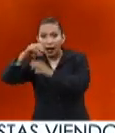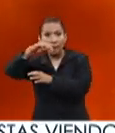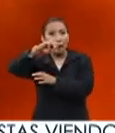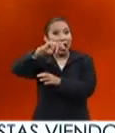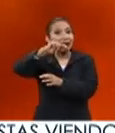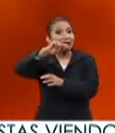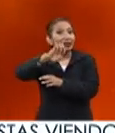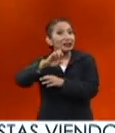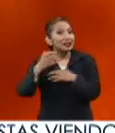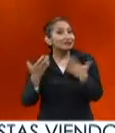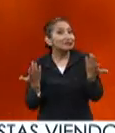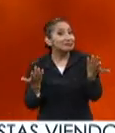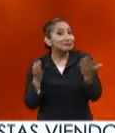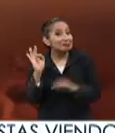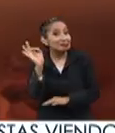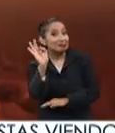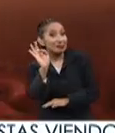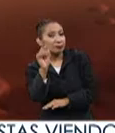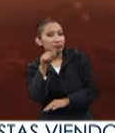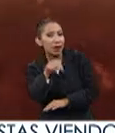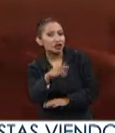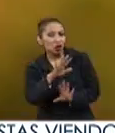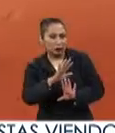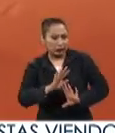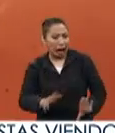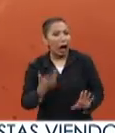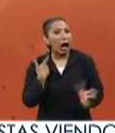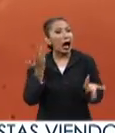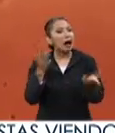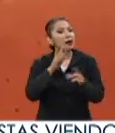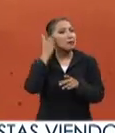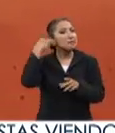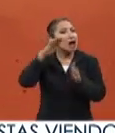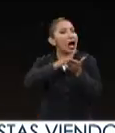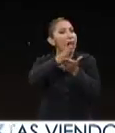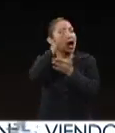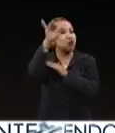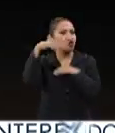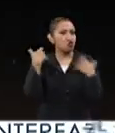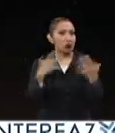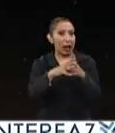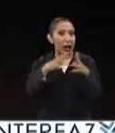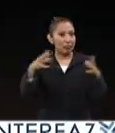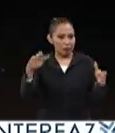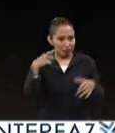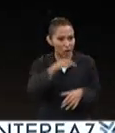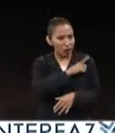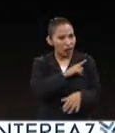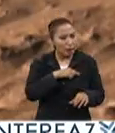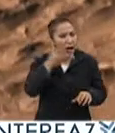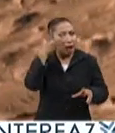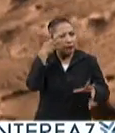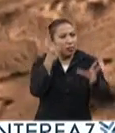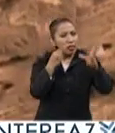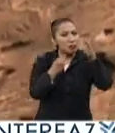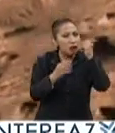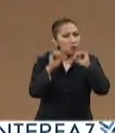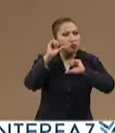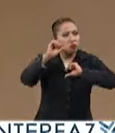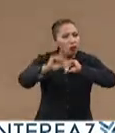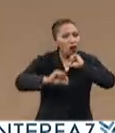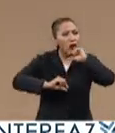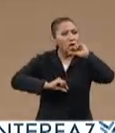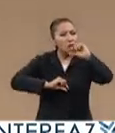Marte. Pero esas son ya hazañas mayores, pero se tiene que ir aprendiendo poco a